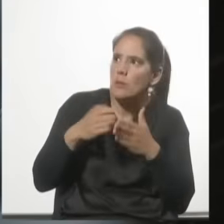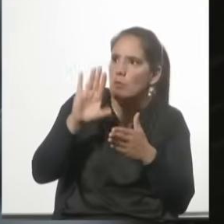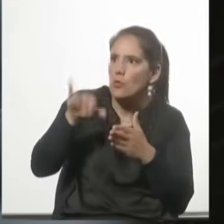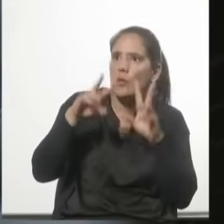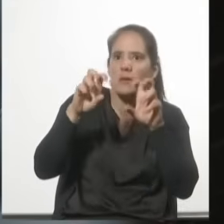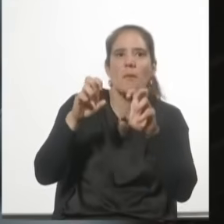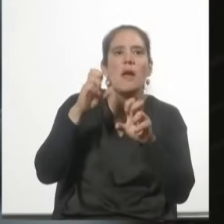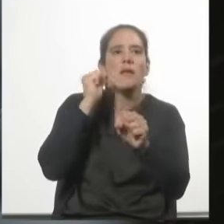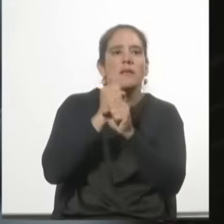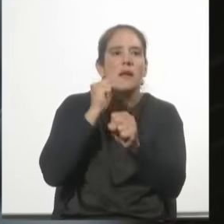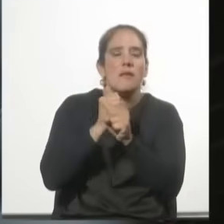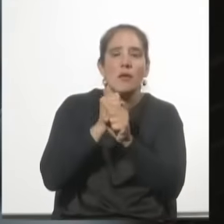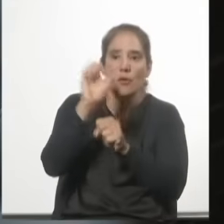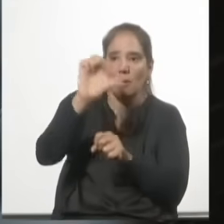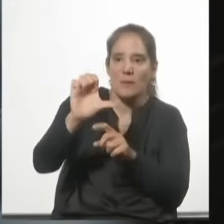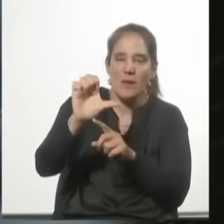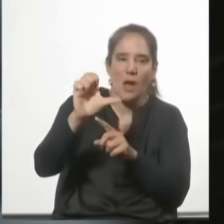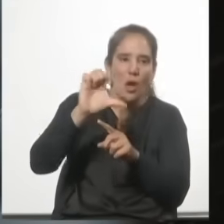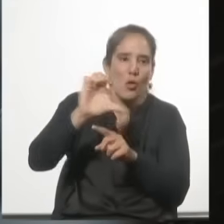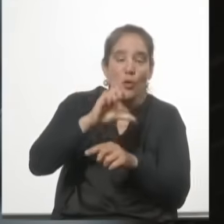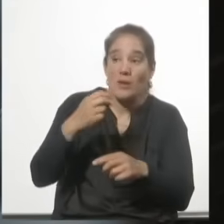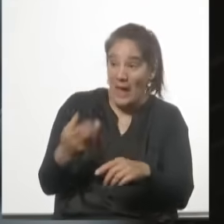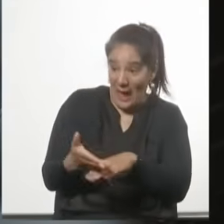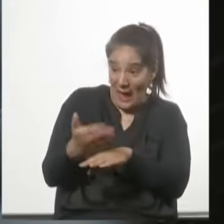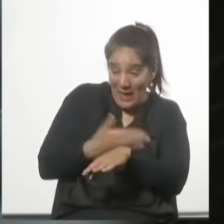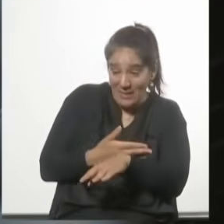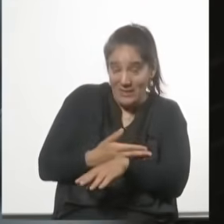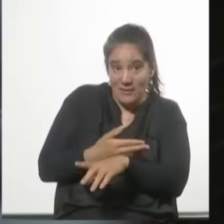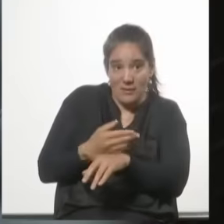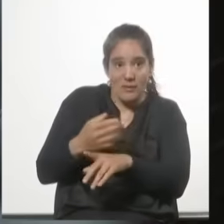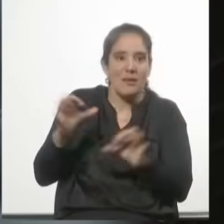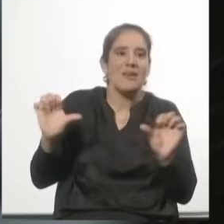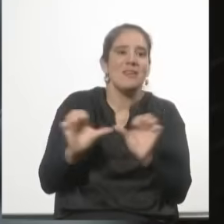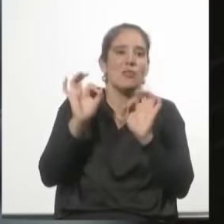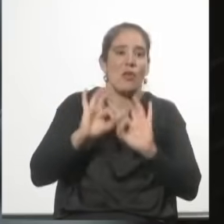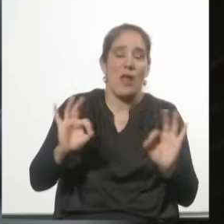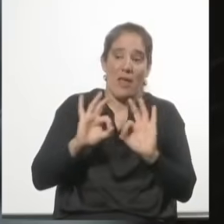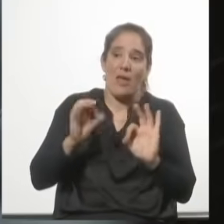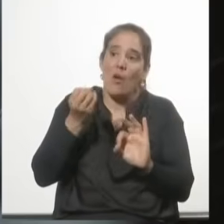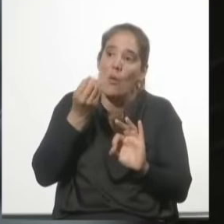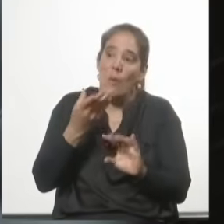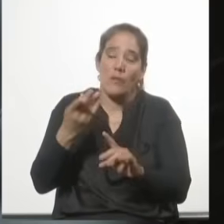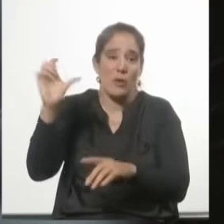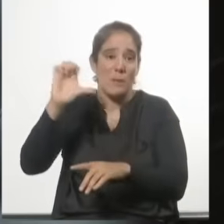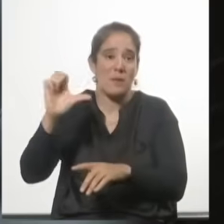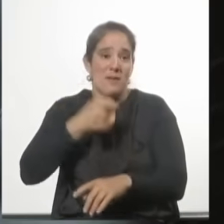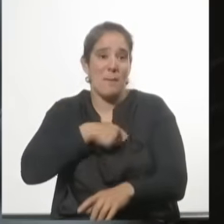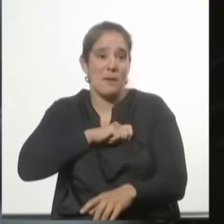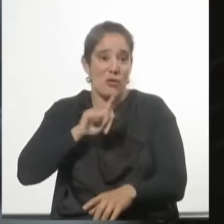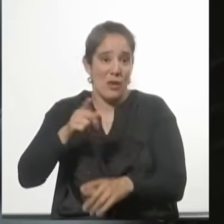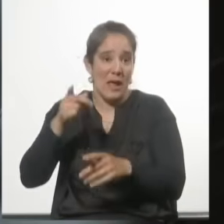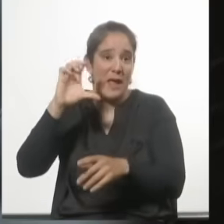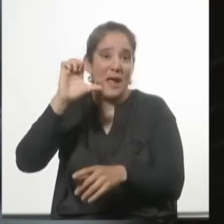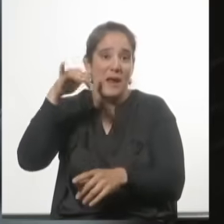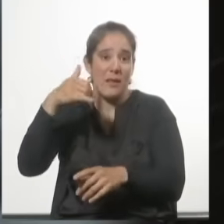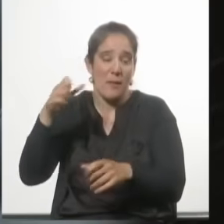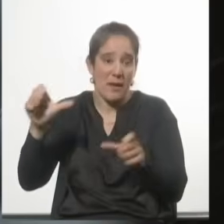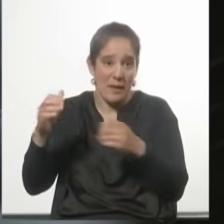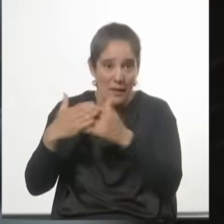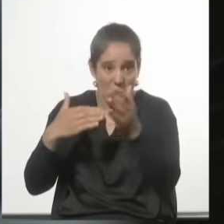averiguaciones o contralores se realizó por parte de Cardama al ofrecerla al Ministerio de Defensa Nacional al aceptarla como garantía.